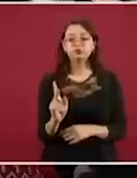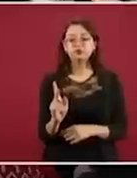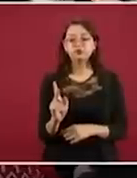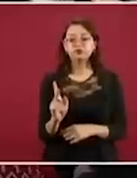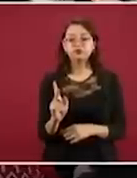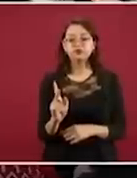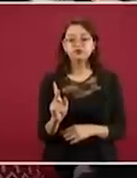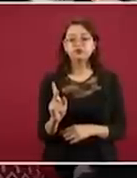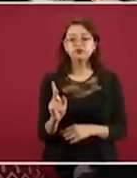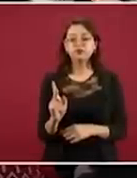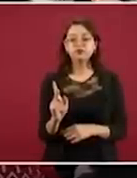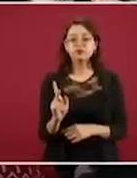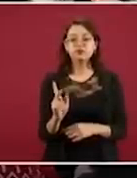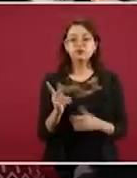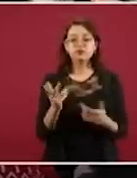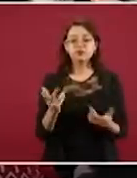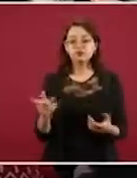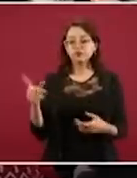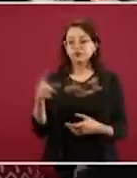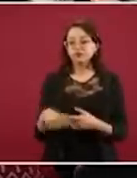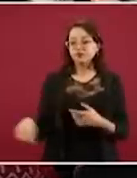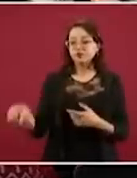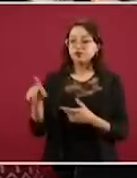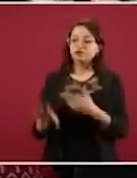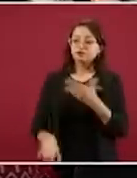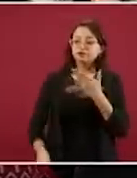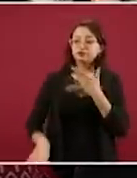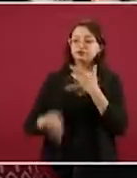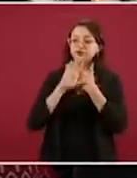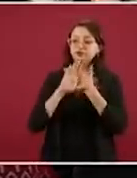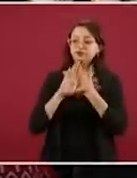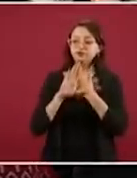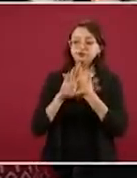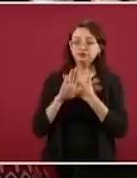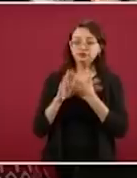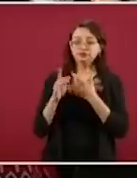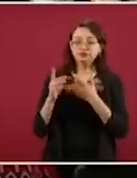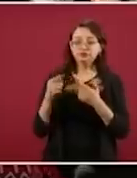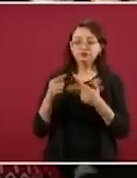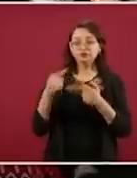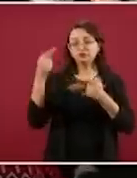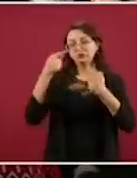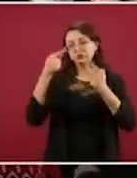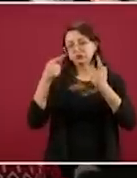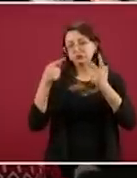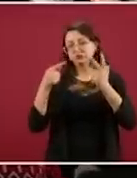lo sostienen nuestros adversarios y sus voceros.